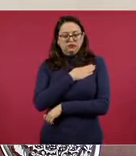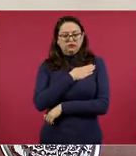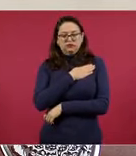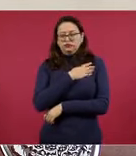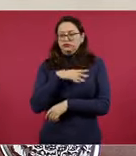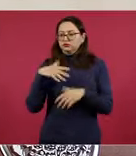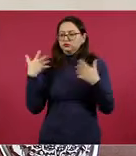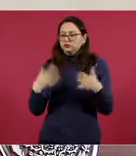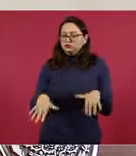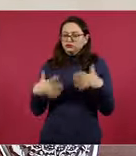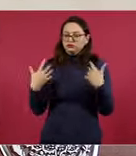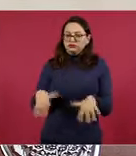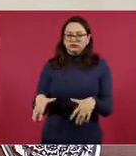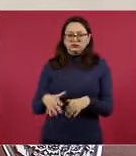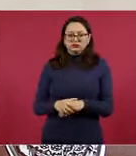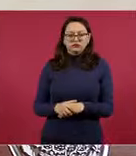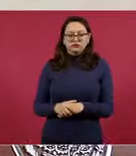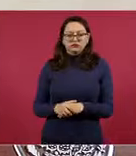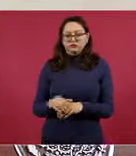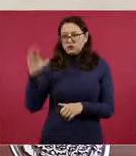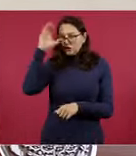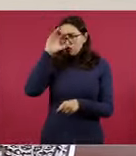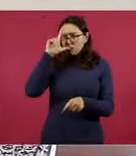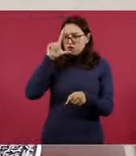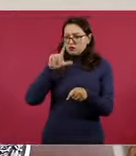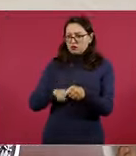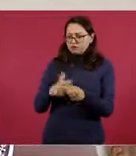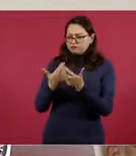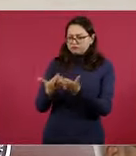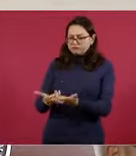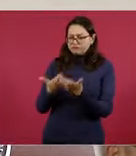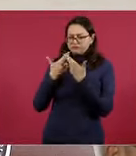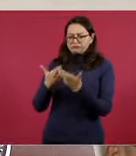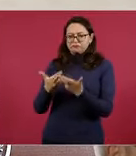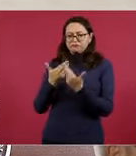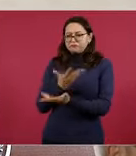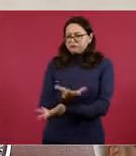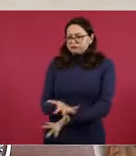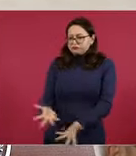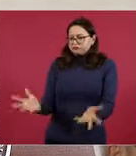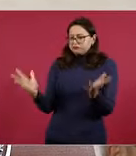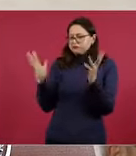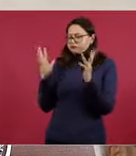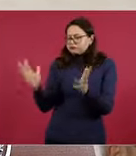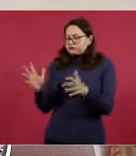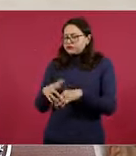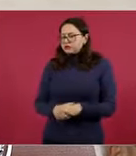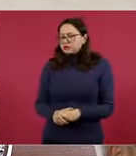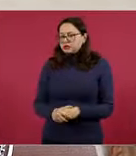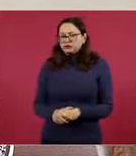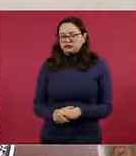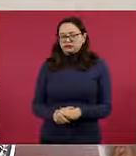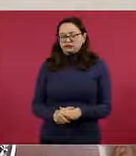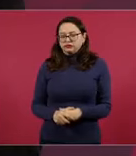poseedor de una gran cultura, y seguir